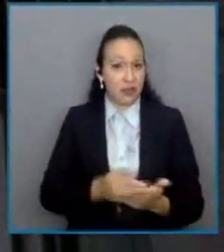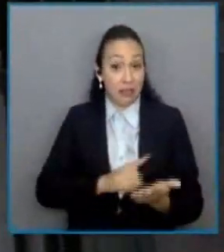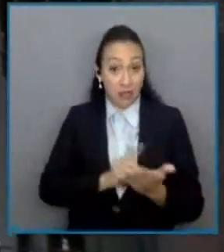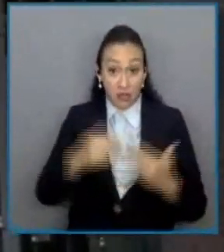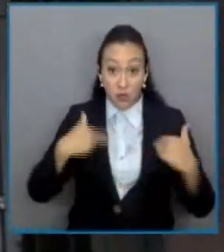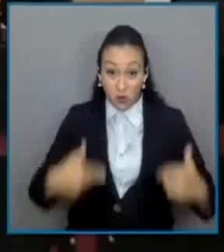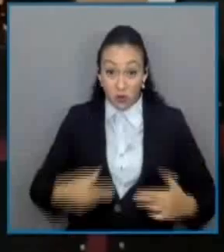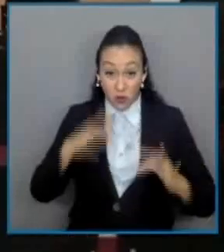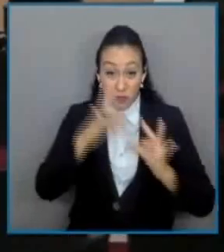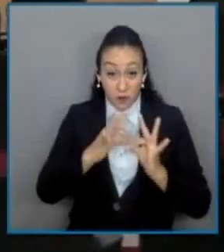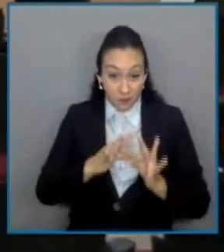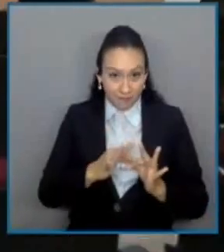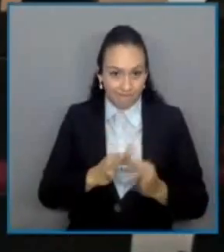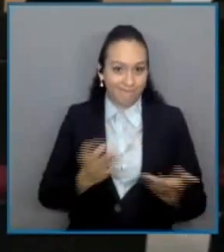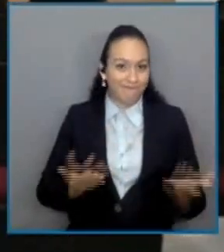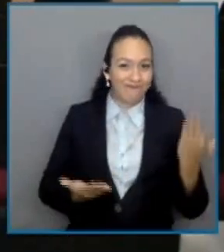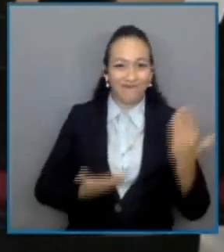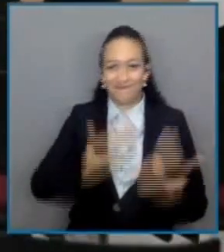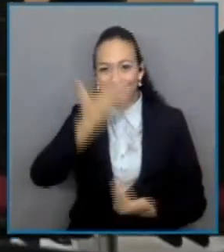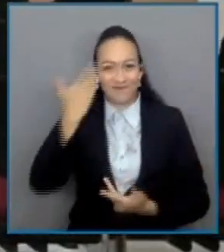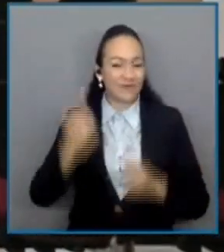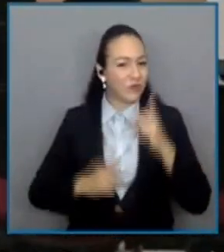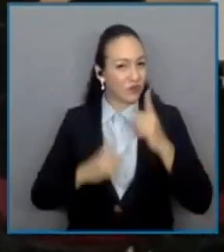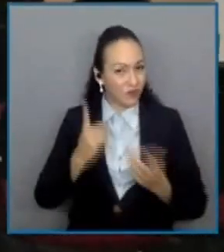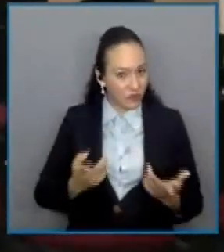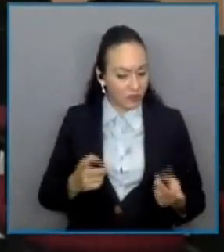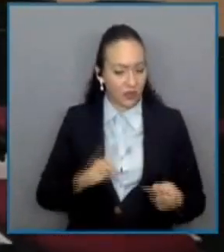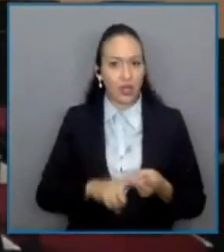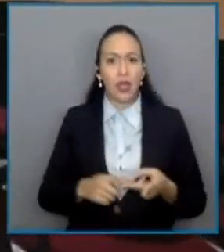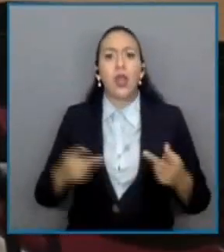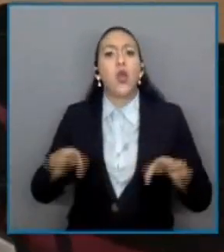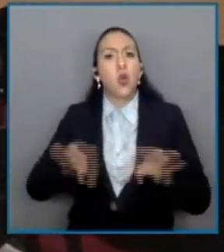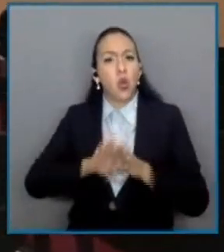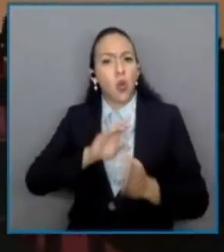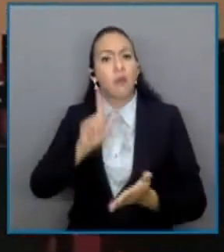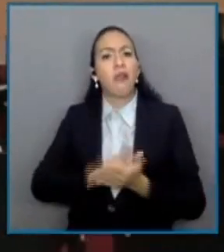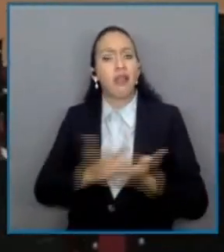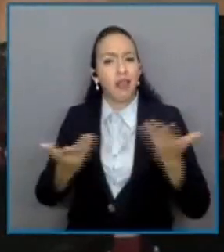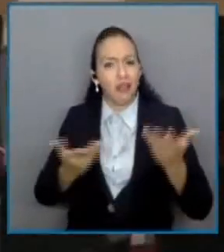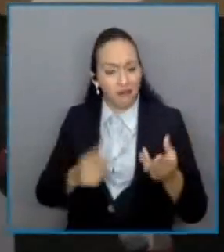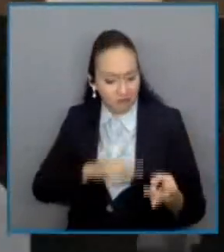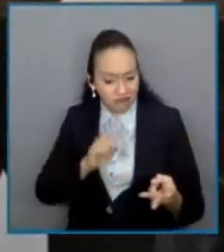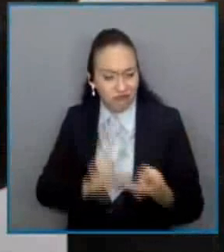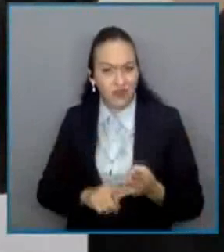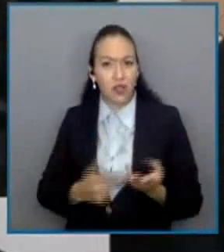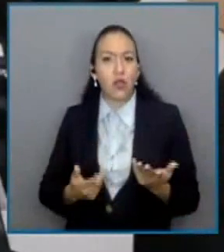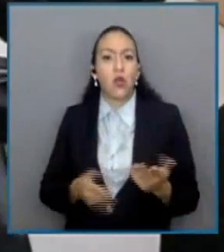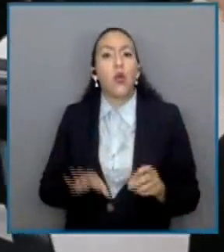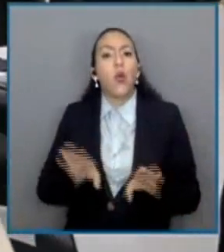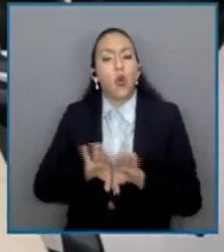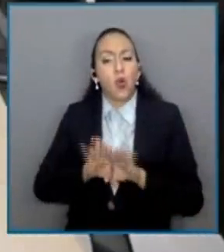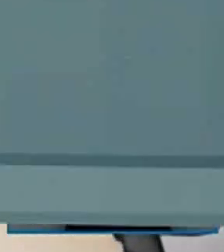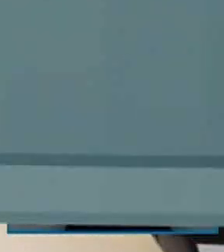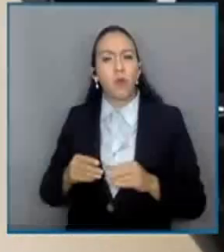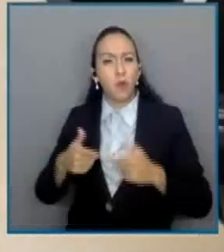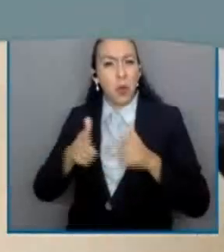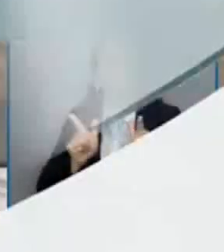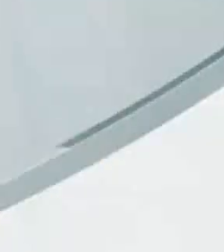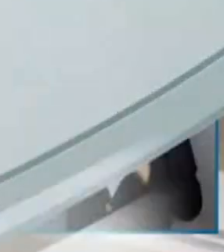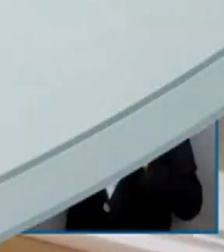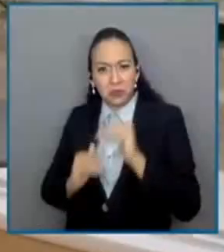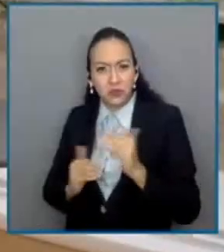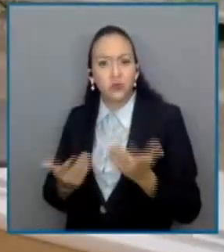a todo el sistema de procuración e impartición de justicia o será sesgada para limitar a un poder frente a los otros.